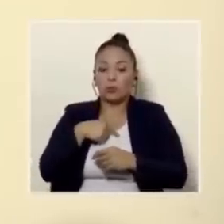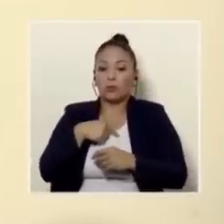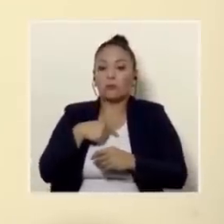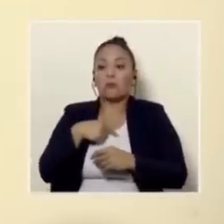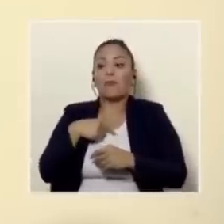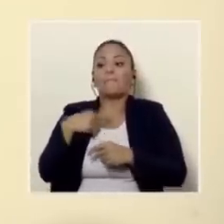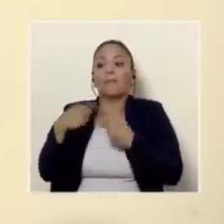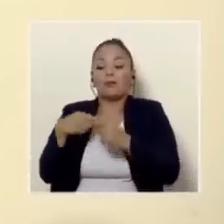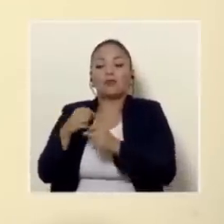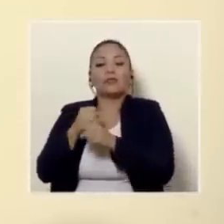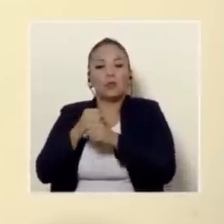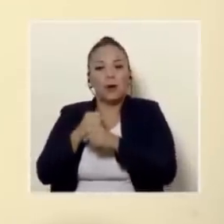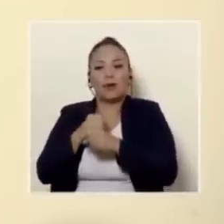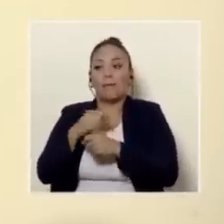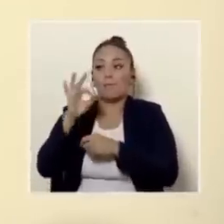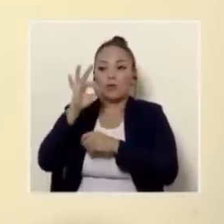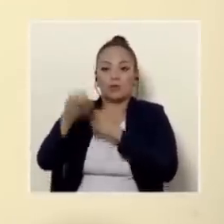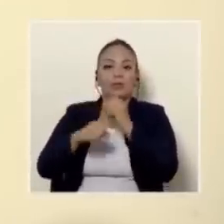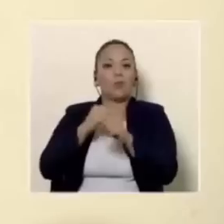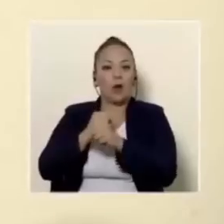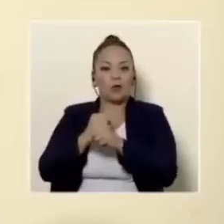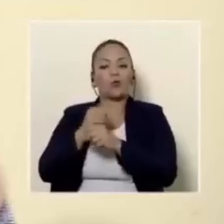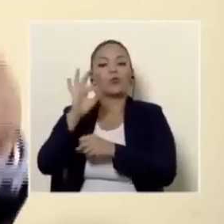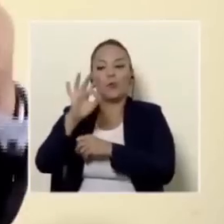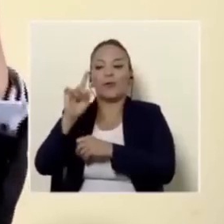ya tuviera los recursos para funcionar.